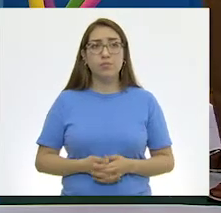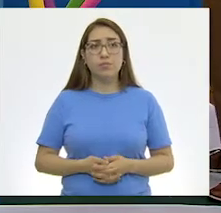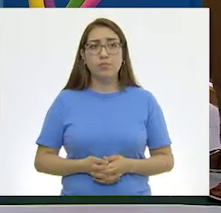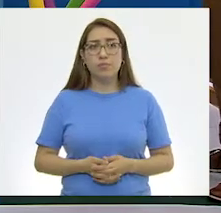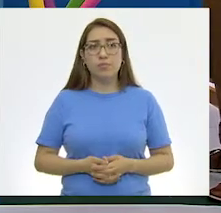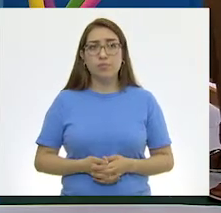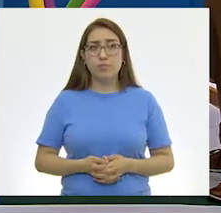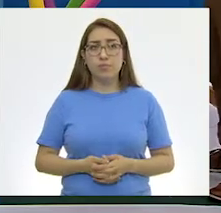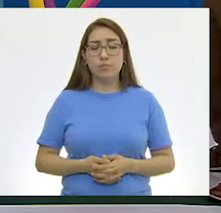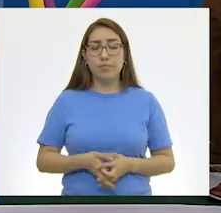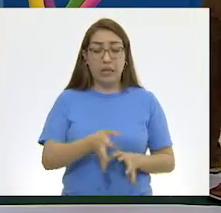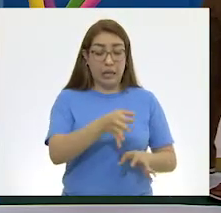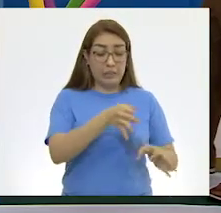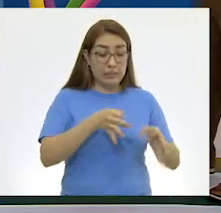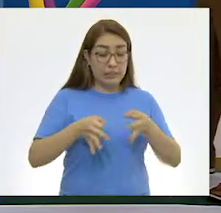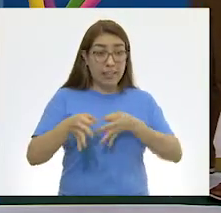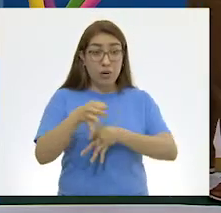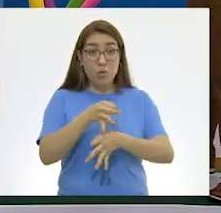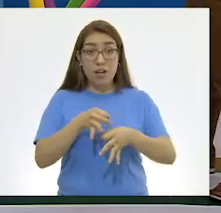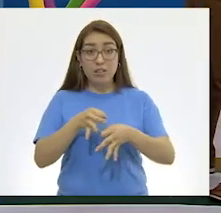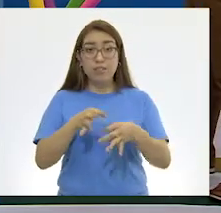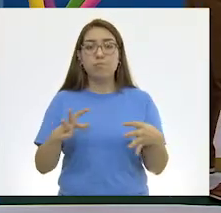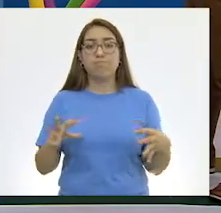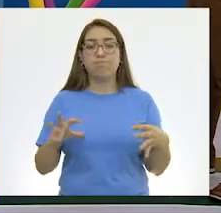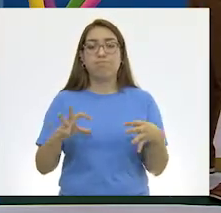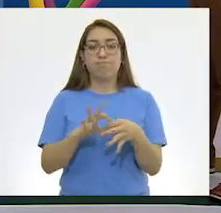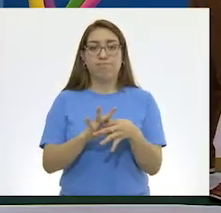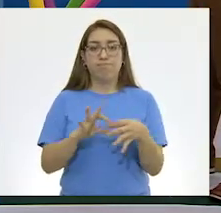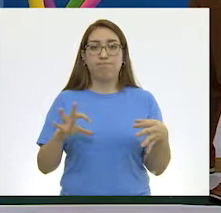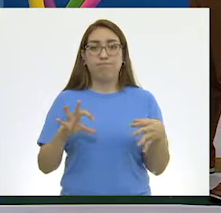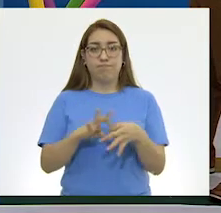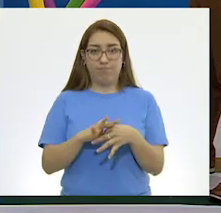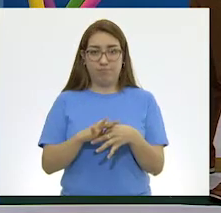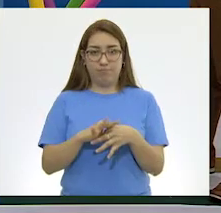La unión de las células. Uh-huh.